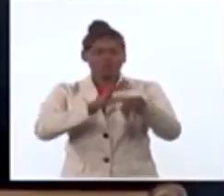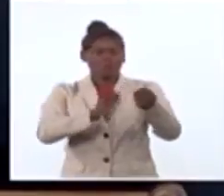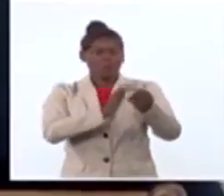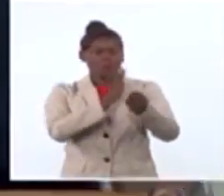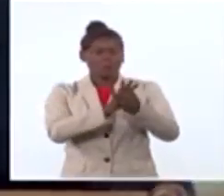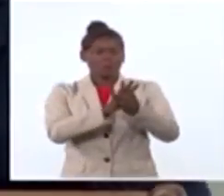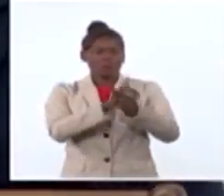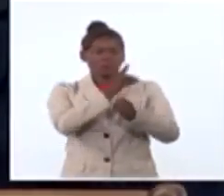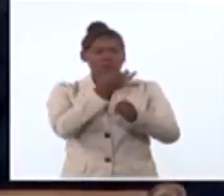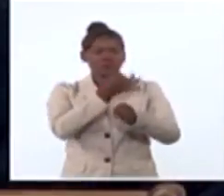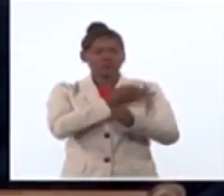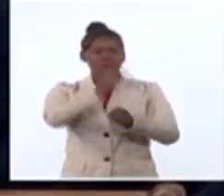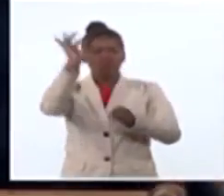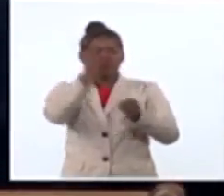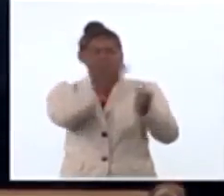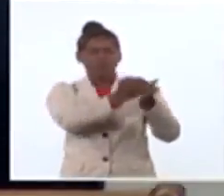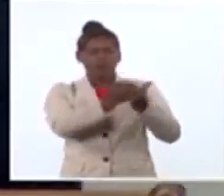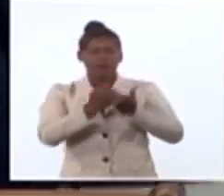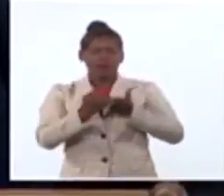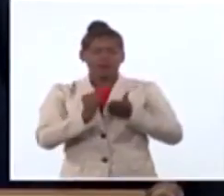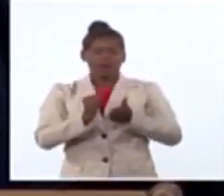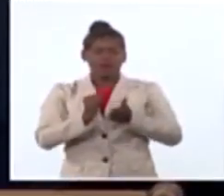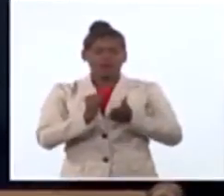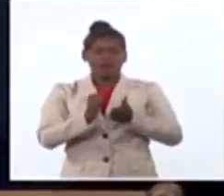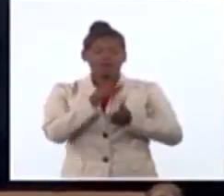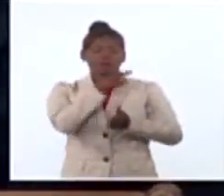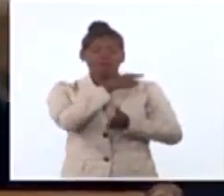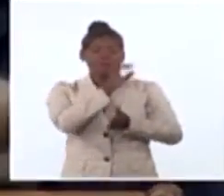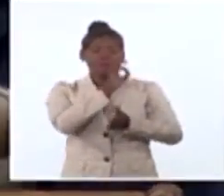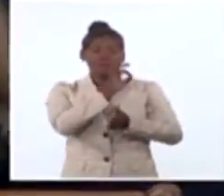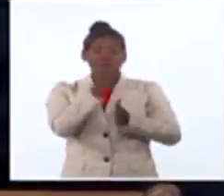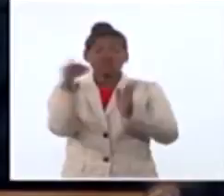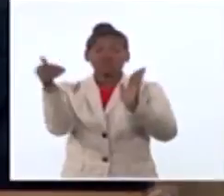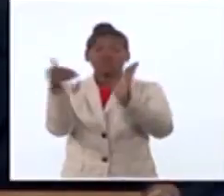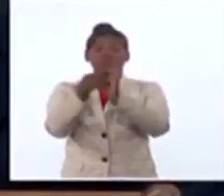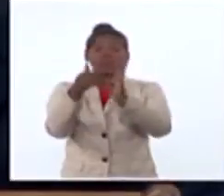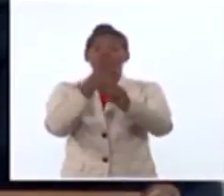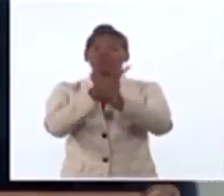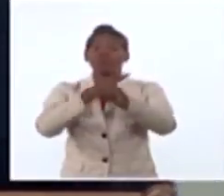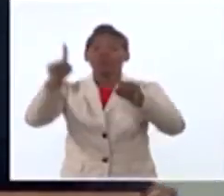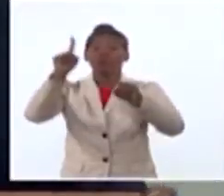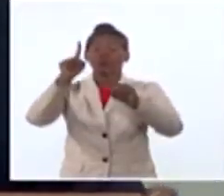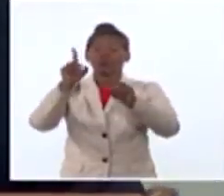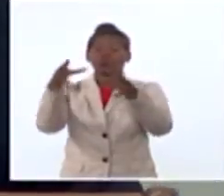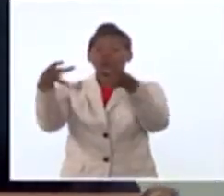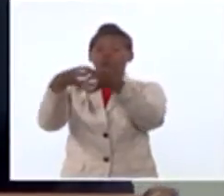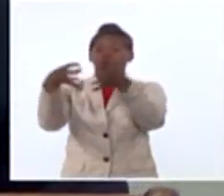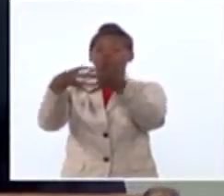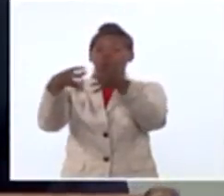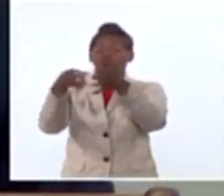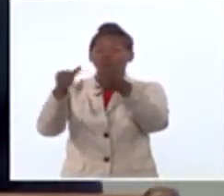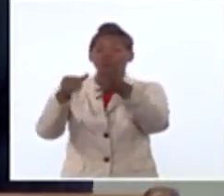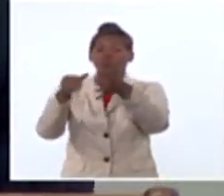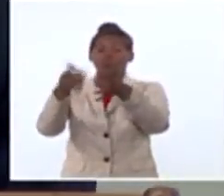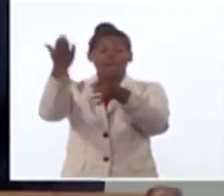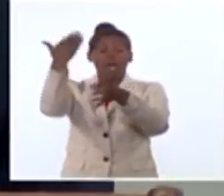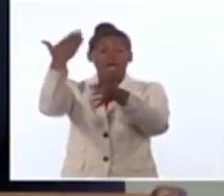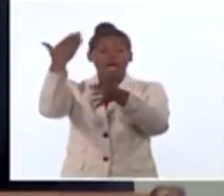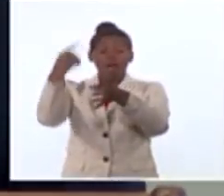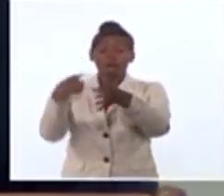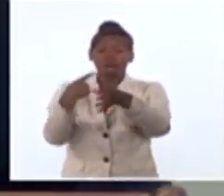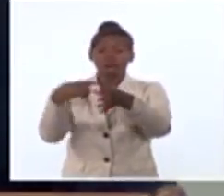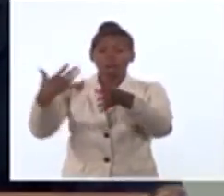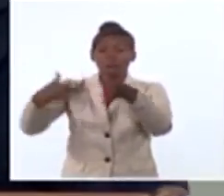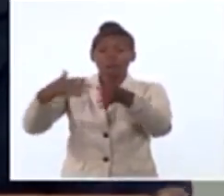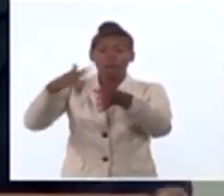Ha roto la tradición incluso de gobiernos republicanos o demócratas que ante huracanes o desastres